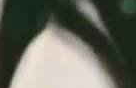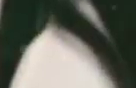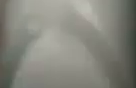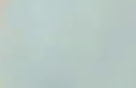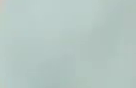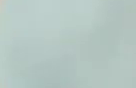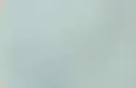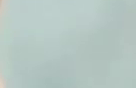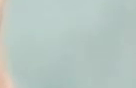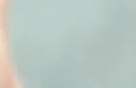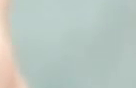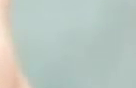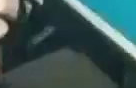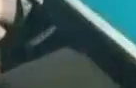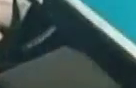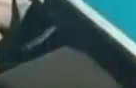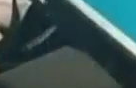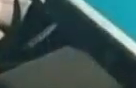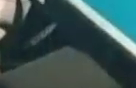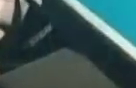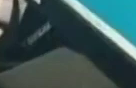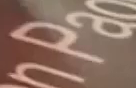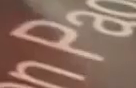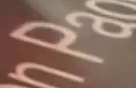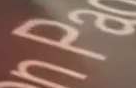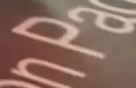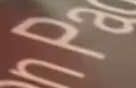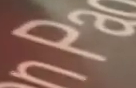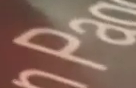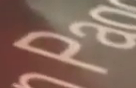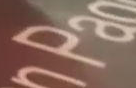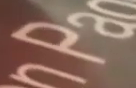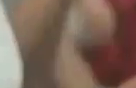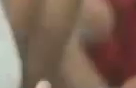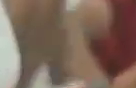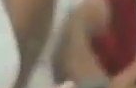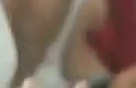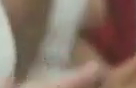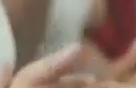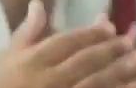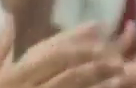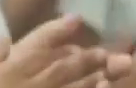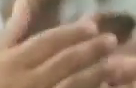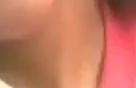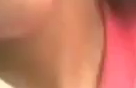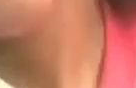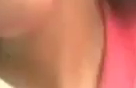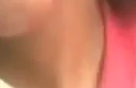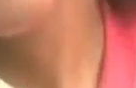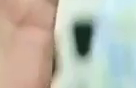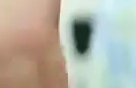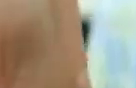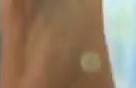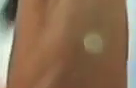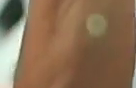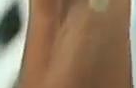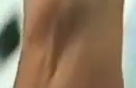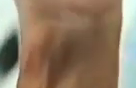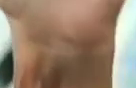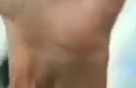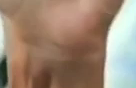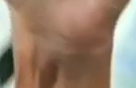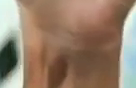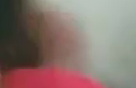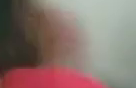de la más alta tecnología para elevar el nivel de compromiso y de respuesta al pueblo de Venezuela en